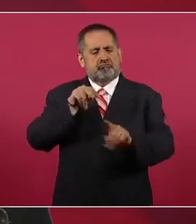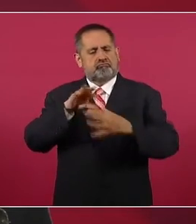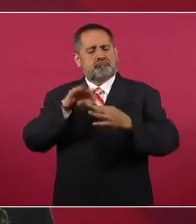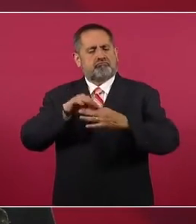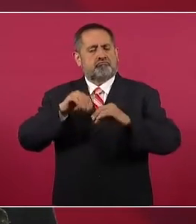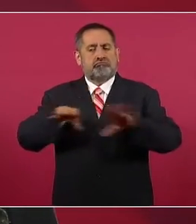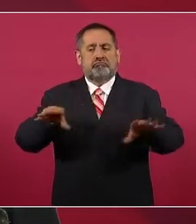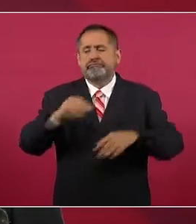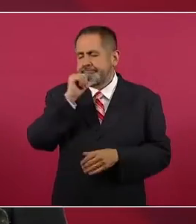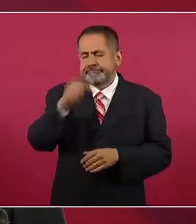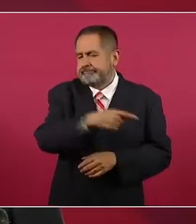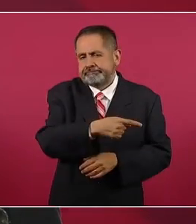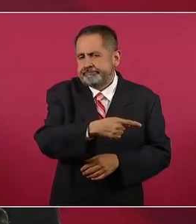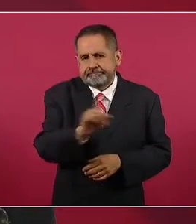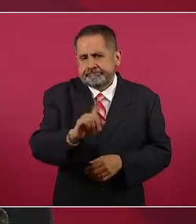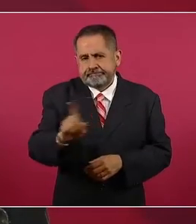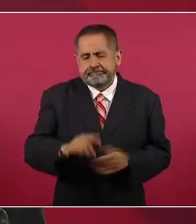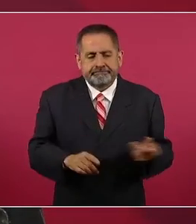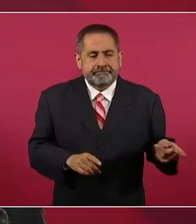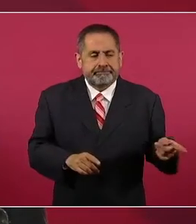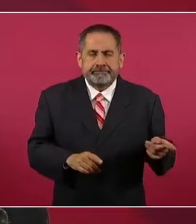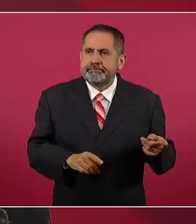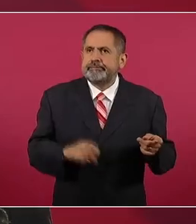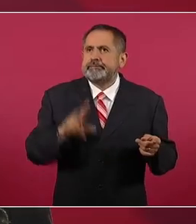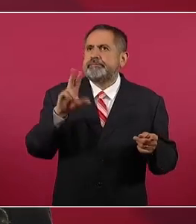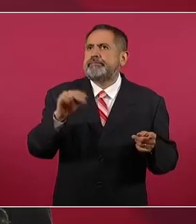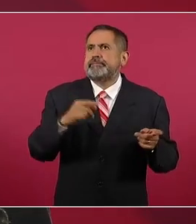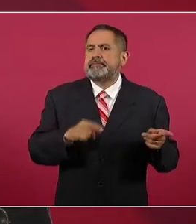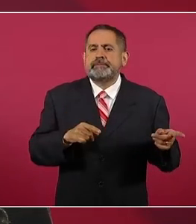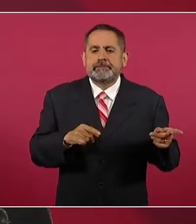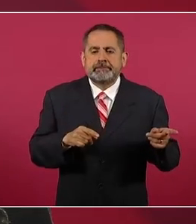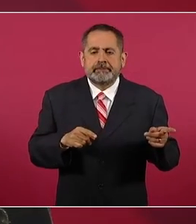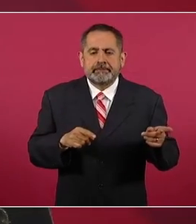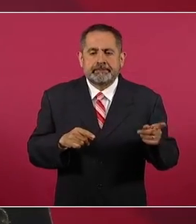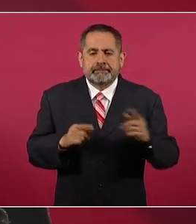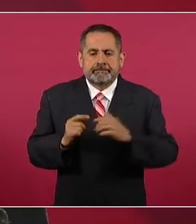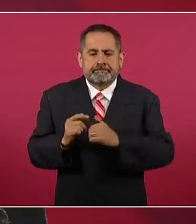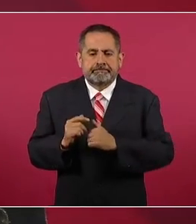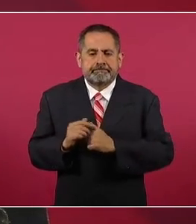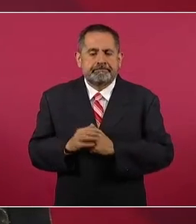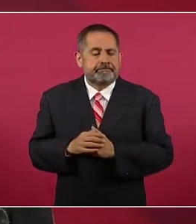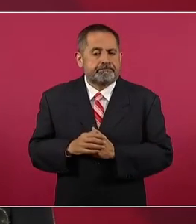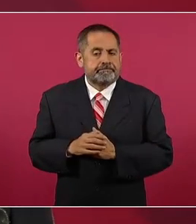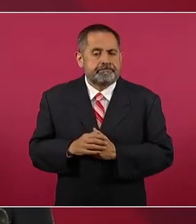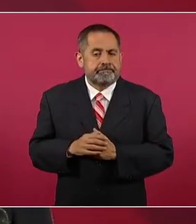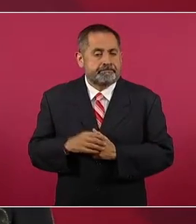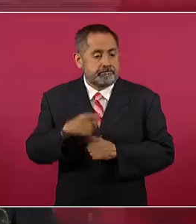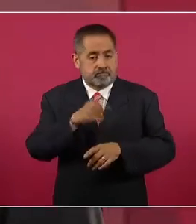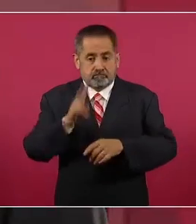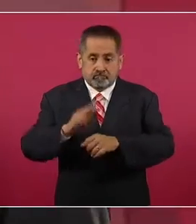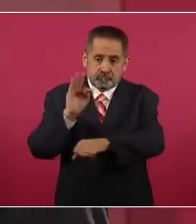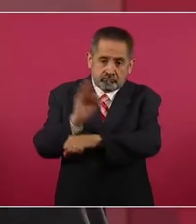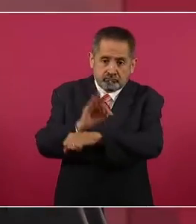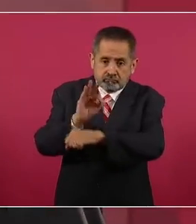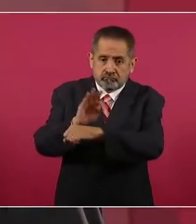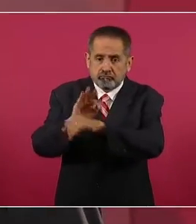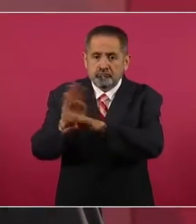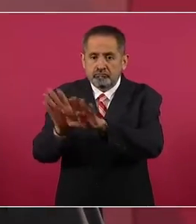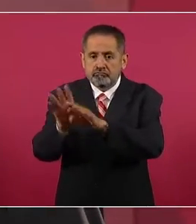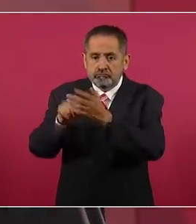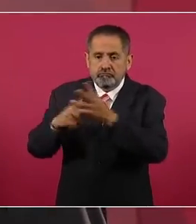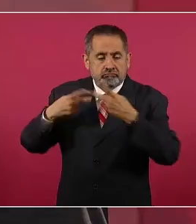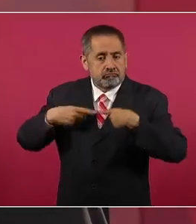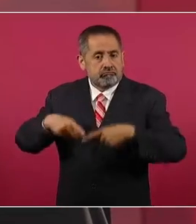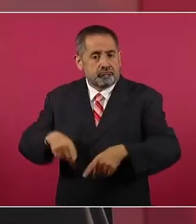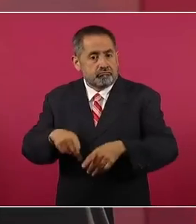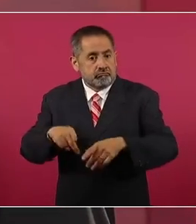no es un periodismo que defienda al pueblo.